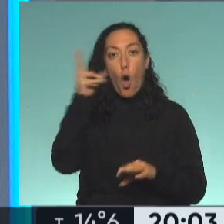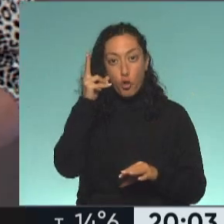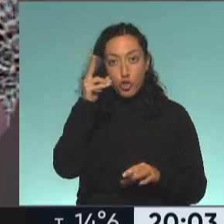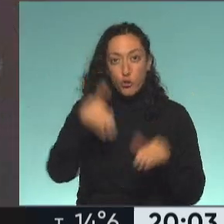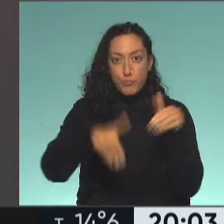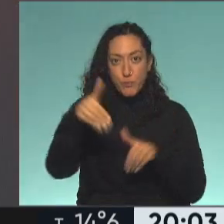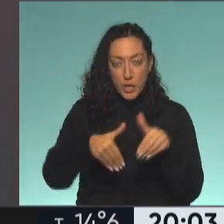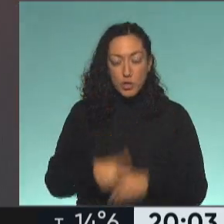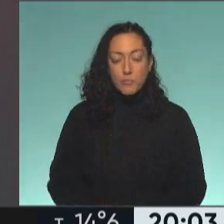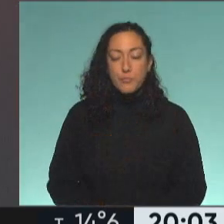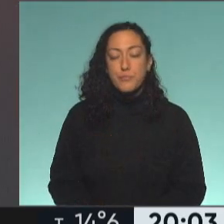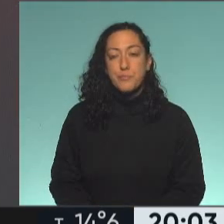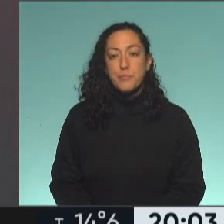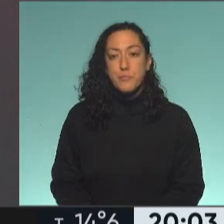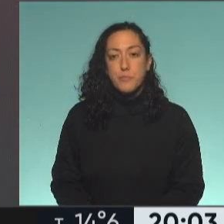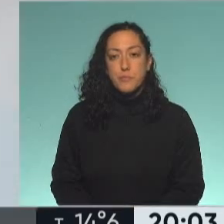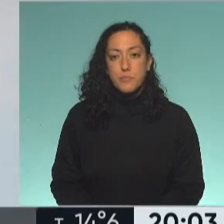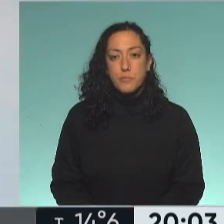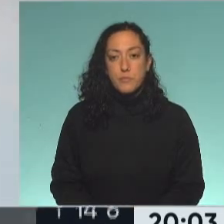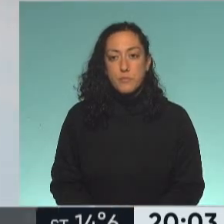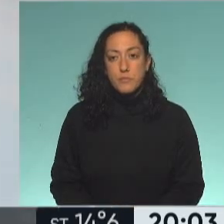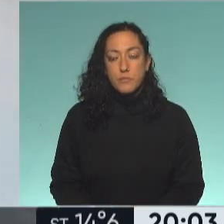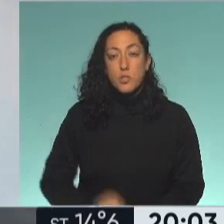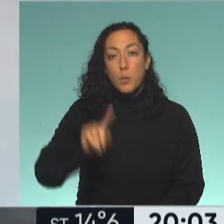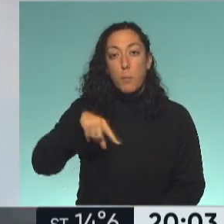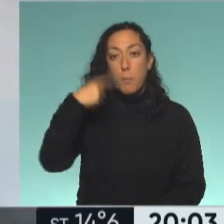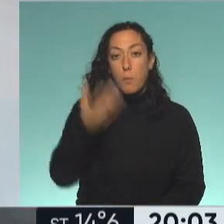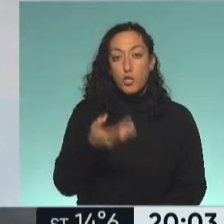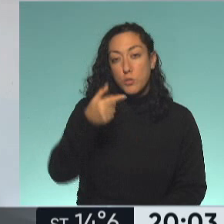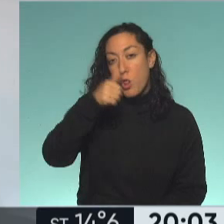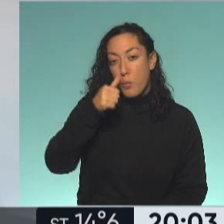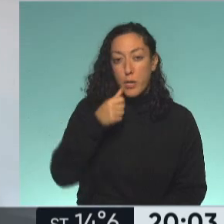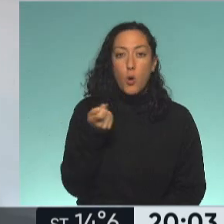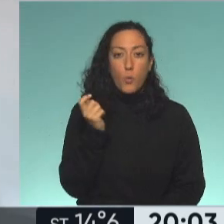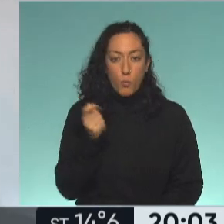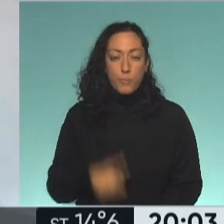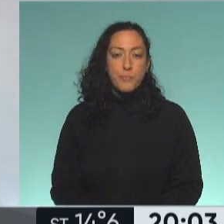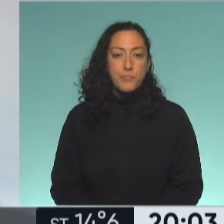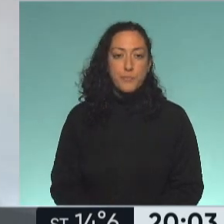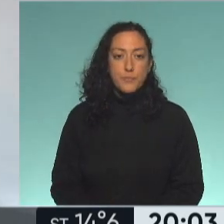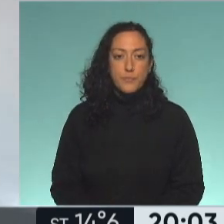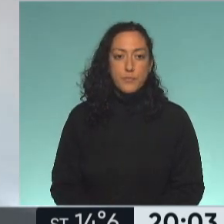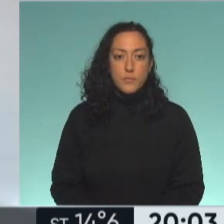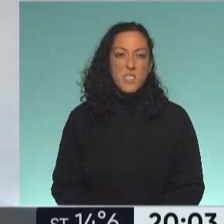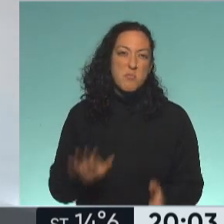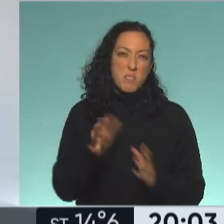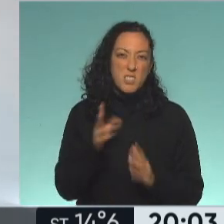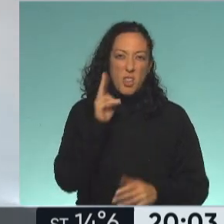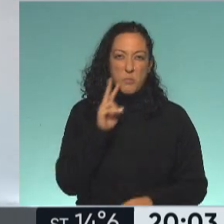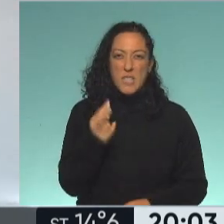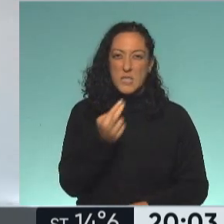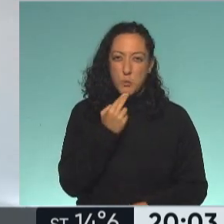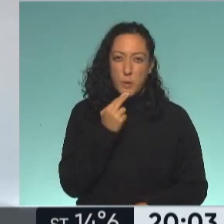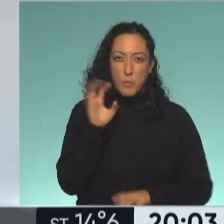Vamos a ir repasando cuáles son las provincias que eligen este domingo que viene y después vamos con el otro. Un calendario electoral muy parecido al de 2019, en donde las